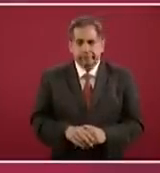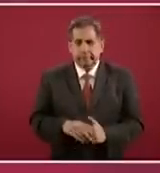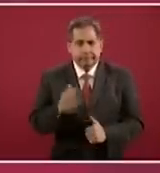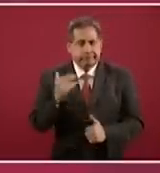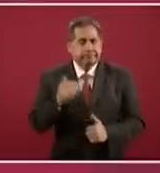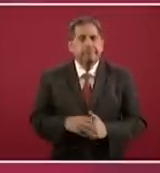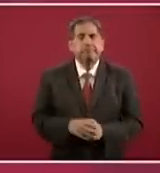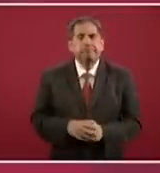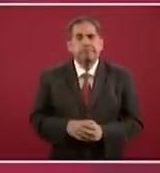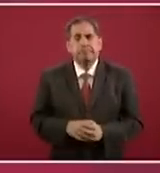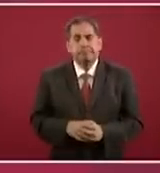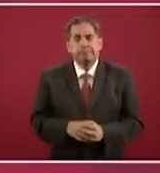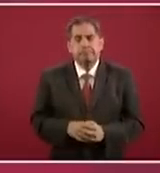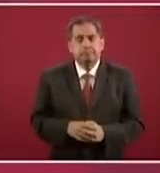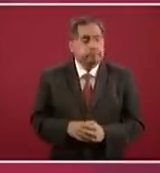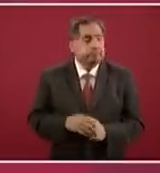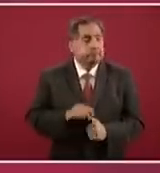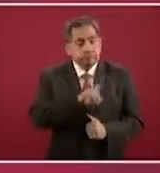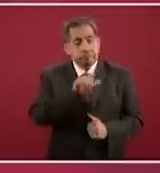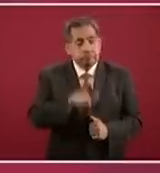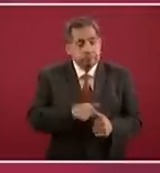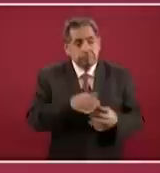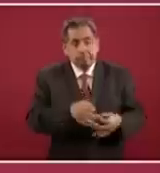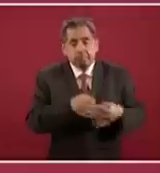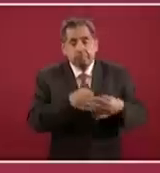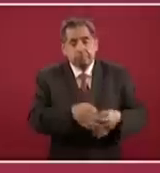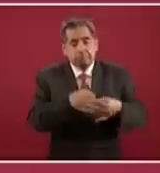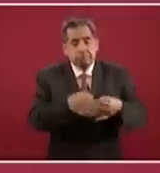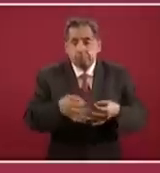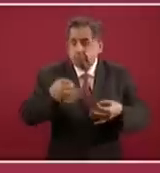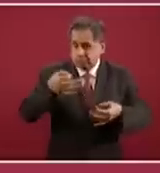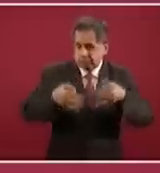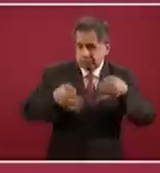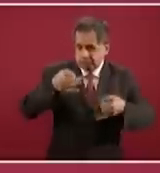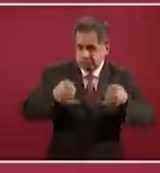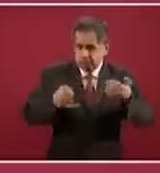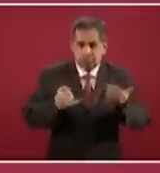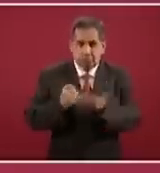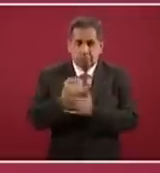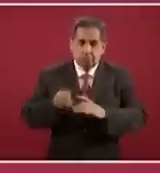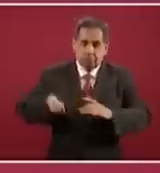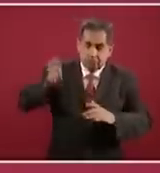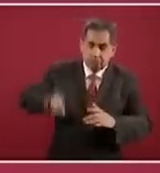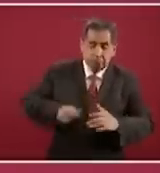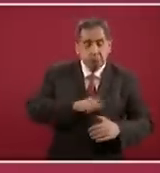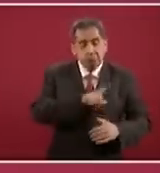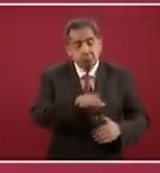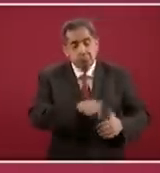Cuando se demora mucho en dictarse una sentencia,